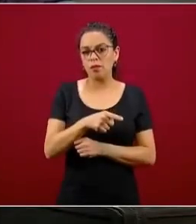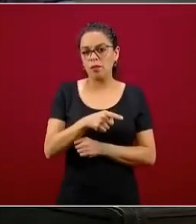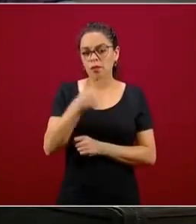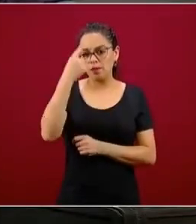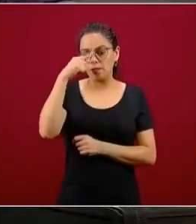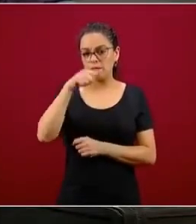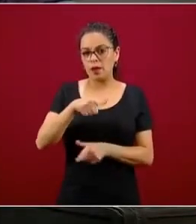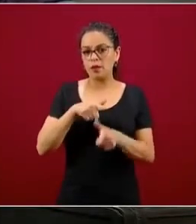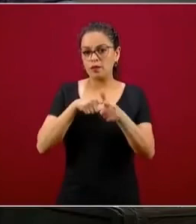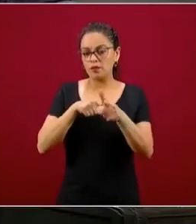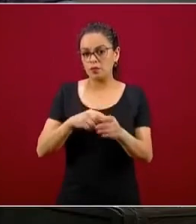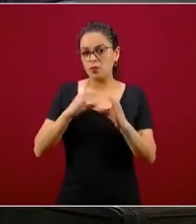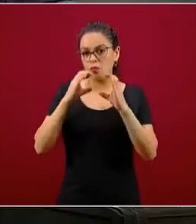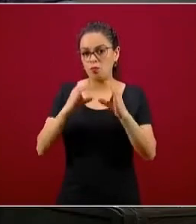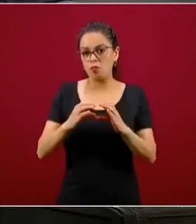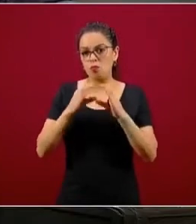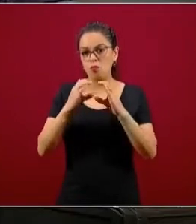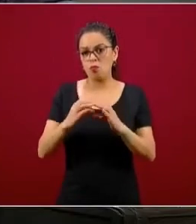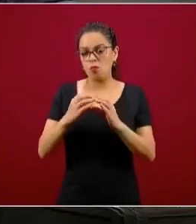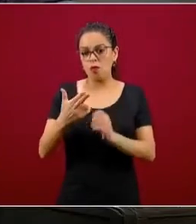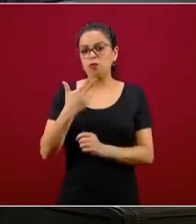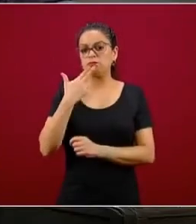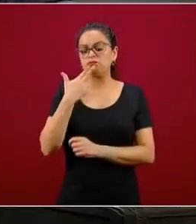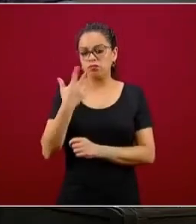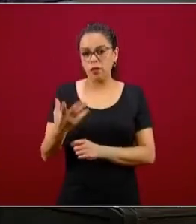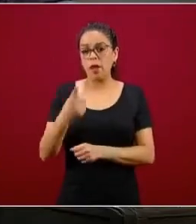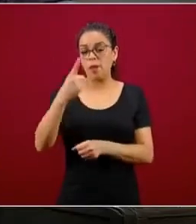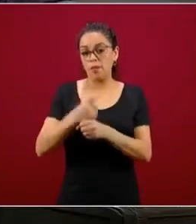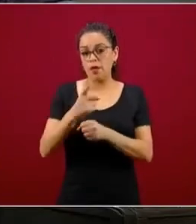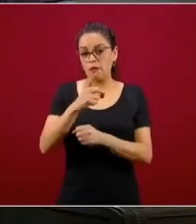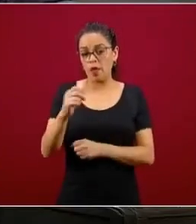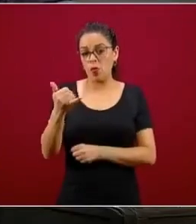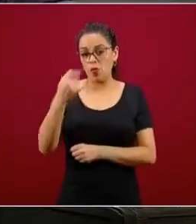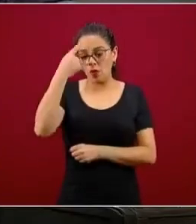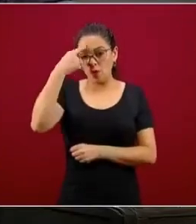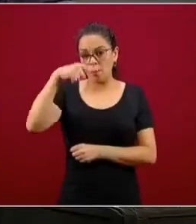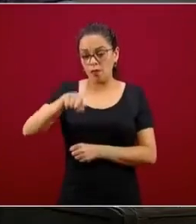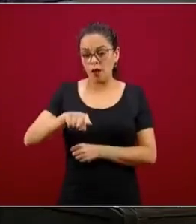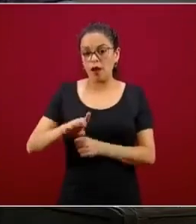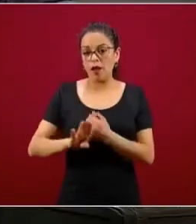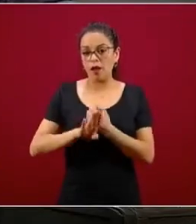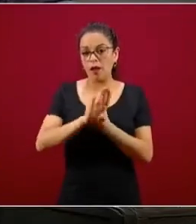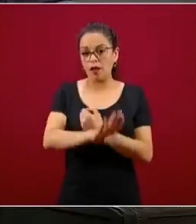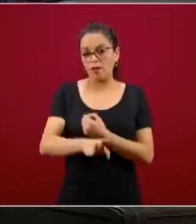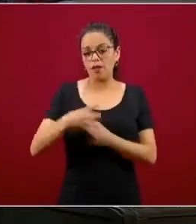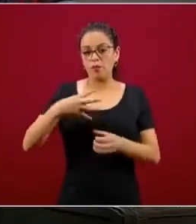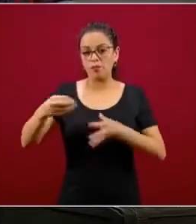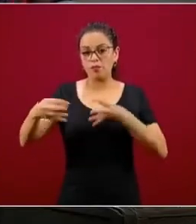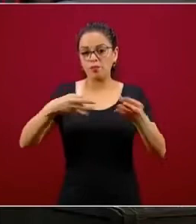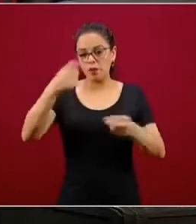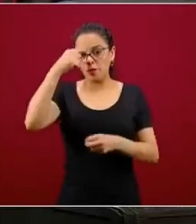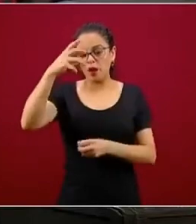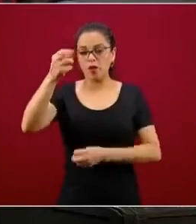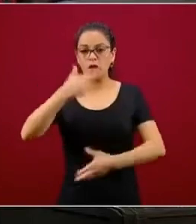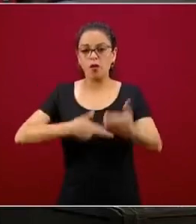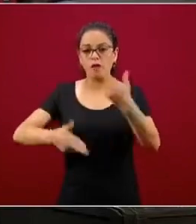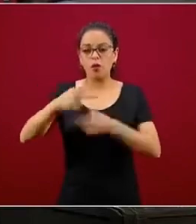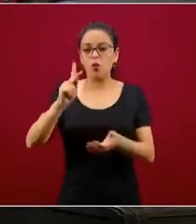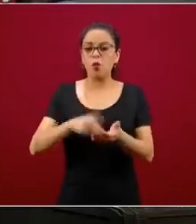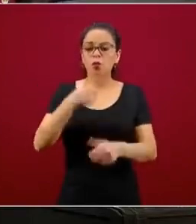a partir del 1 de junio con la intención de evitar el contagio y hacer un rebrote. Si nos